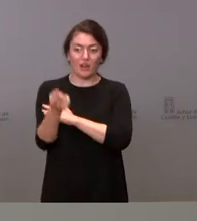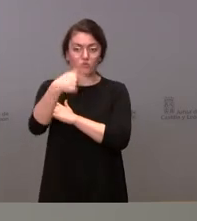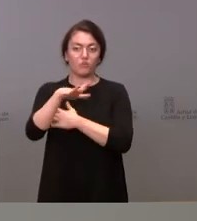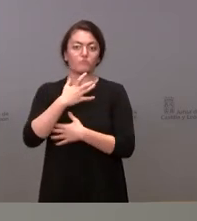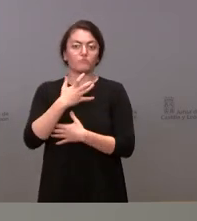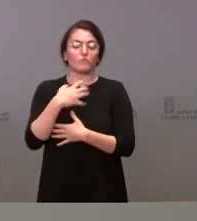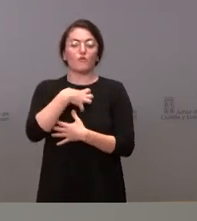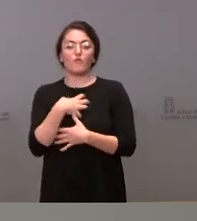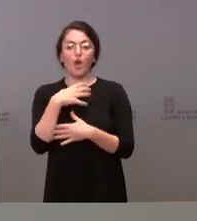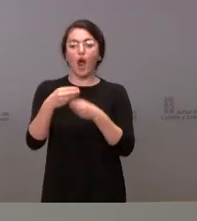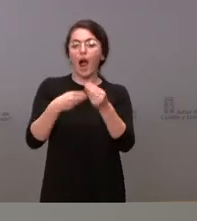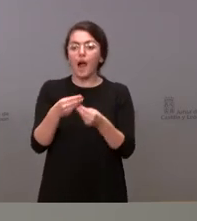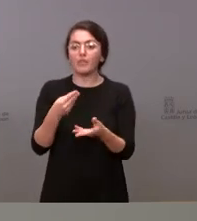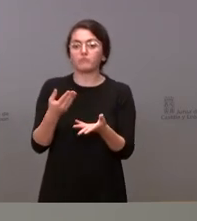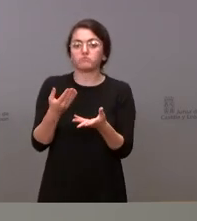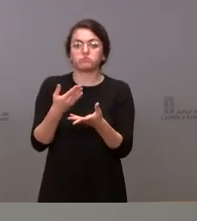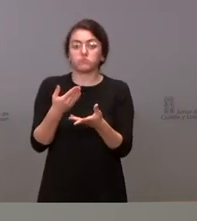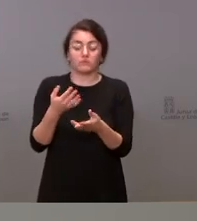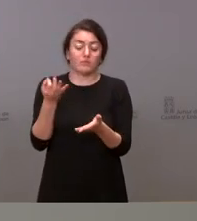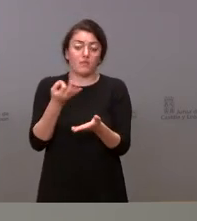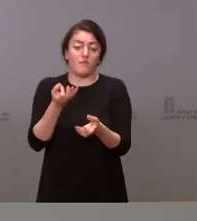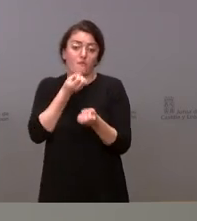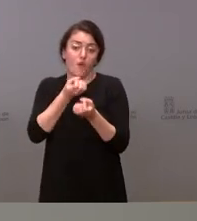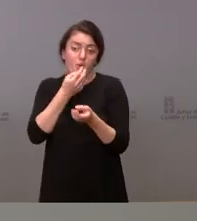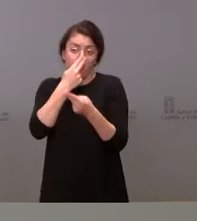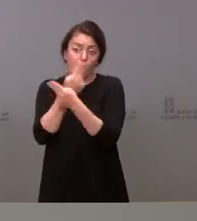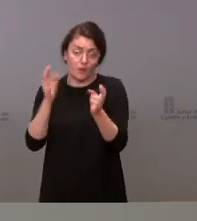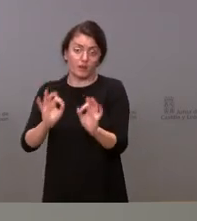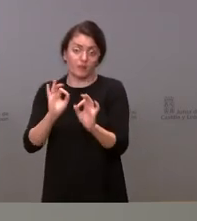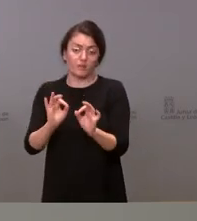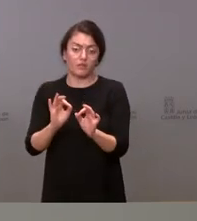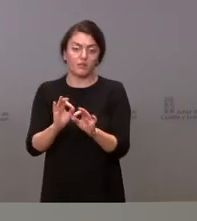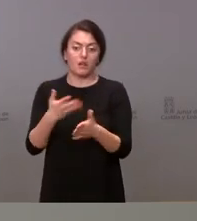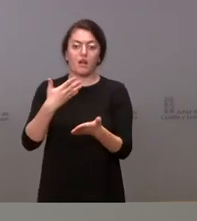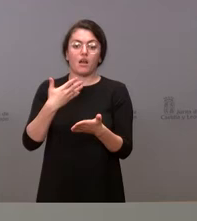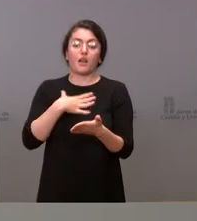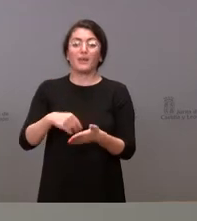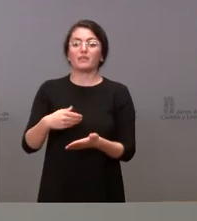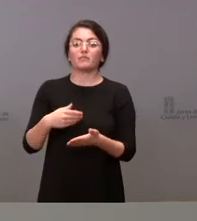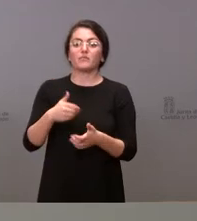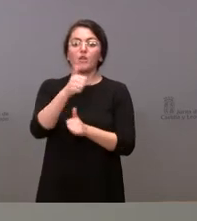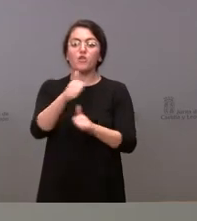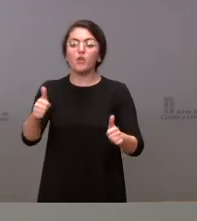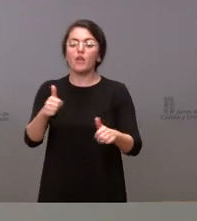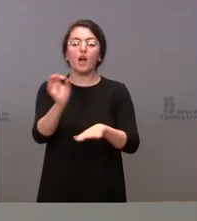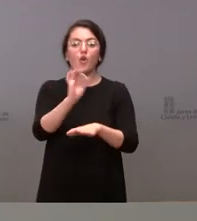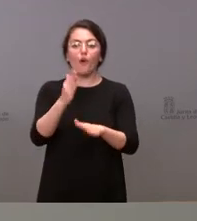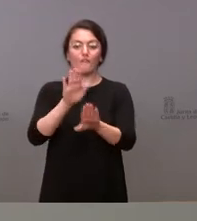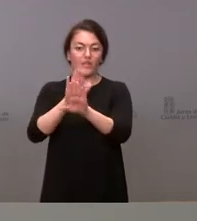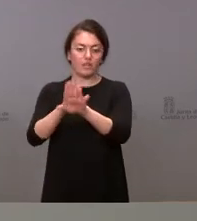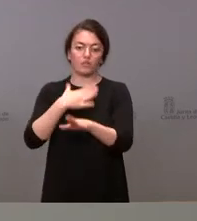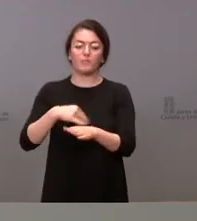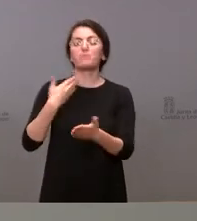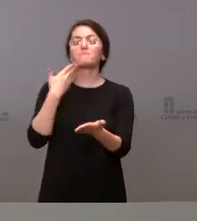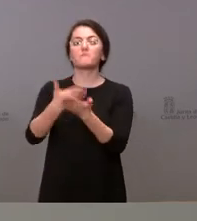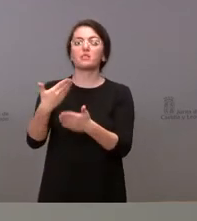en la prestación de sus servicios, en principio es información pública que se puede solicitar o que los ciudadanos, los vecinos pueden pedir que se publique,